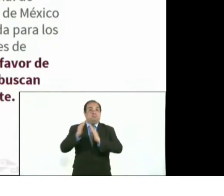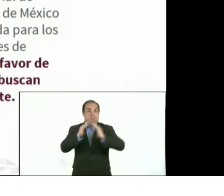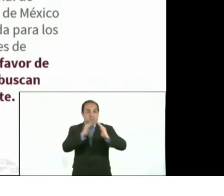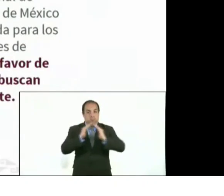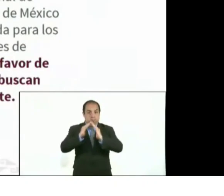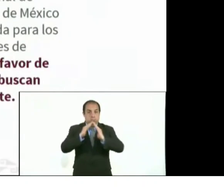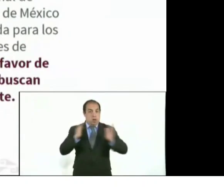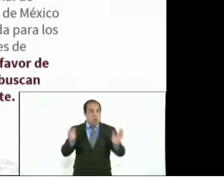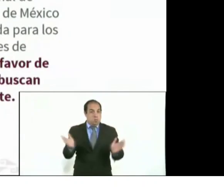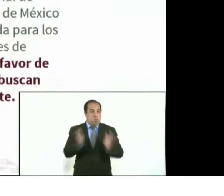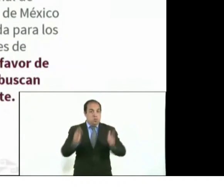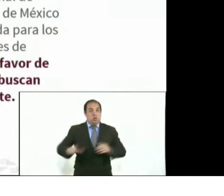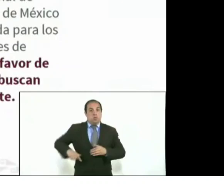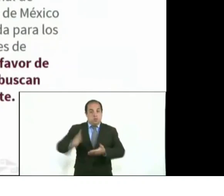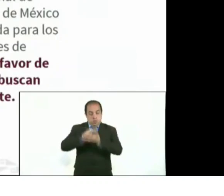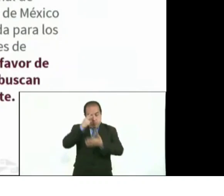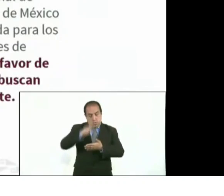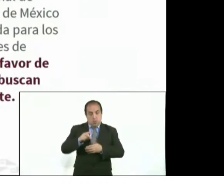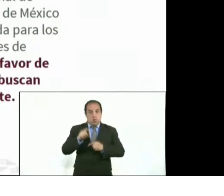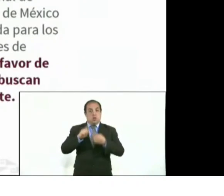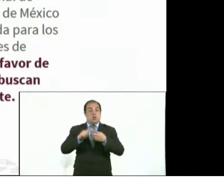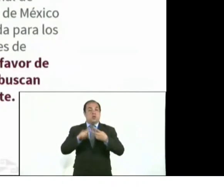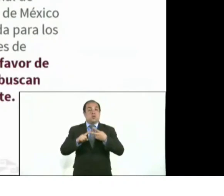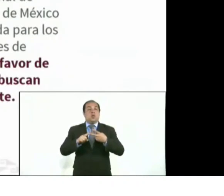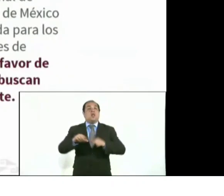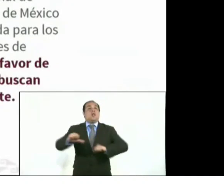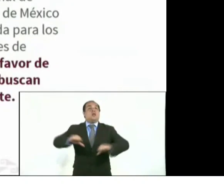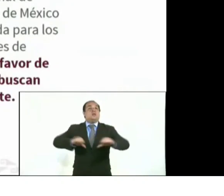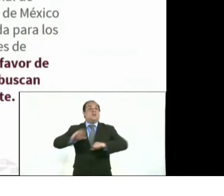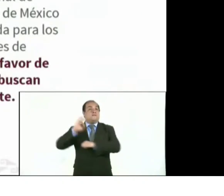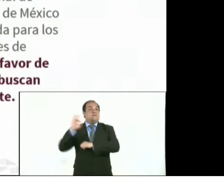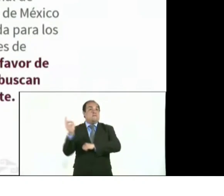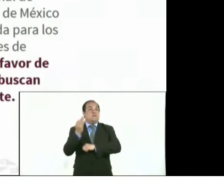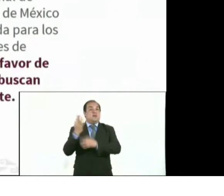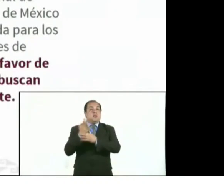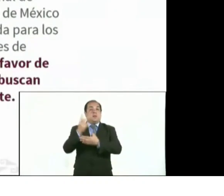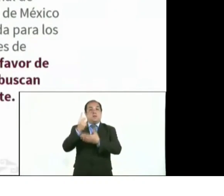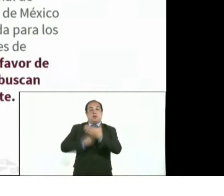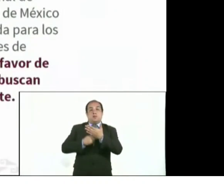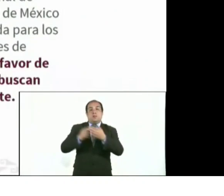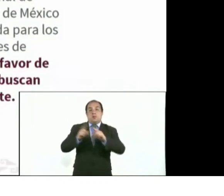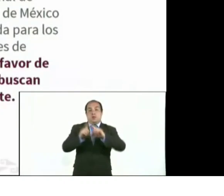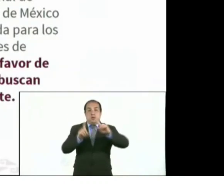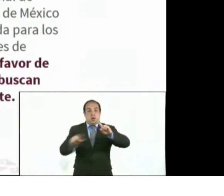México, como de las acciones federales enmarcadas en el Programa Nacional de Vivienda